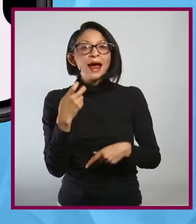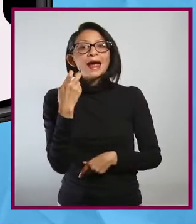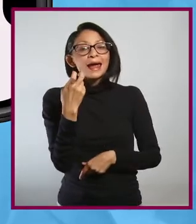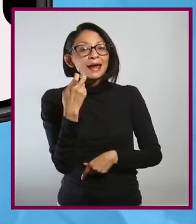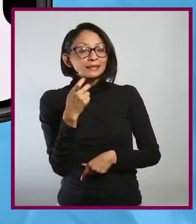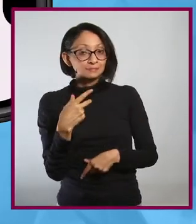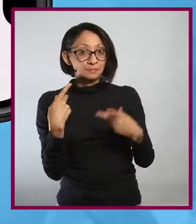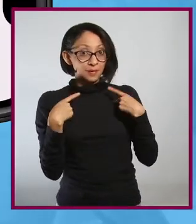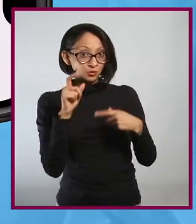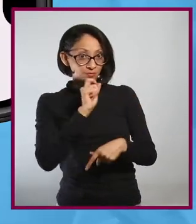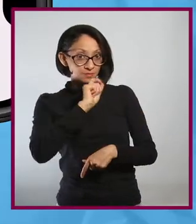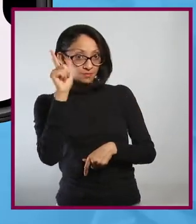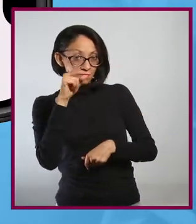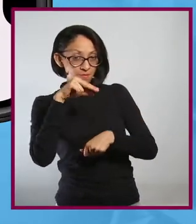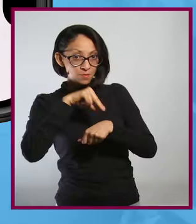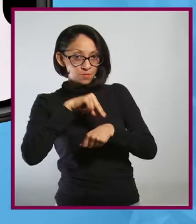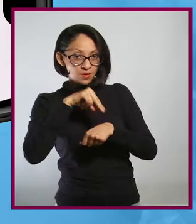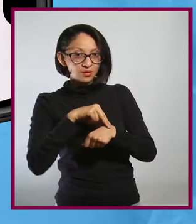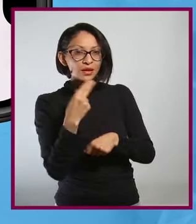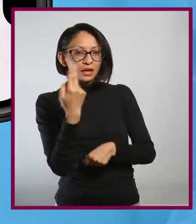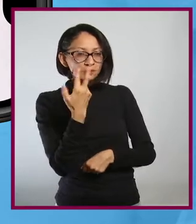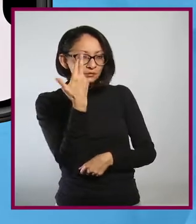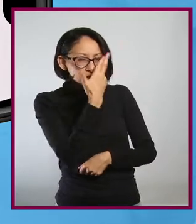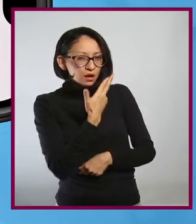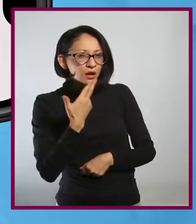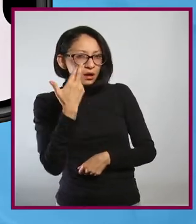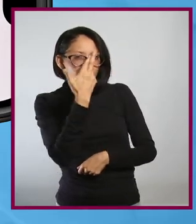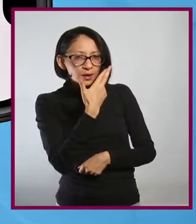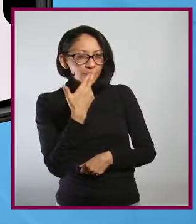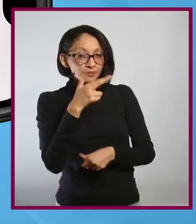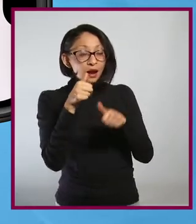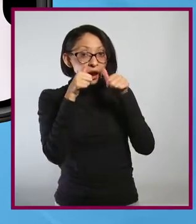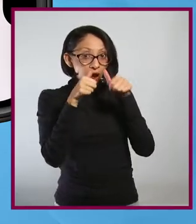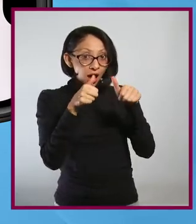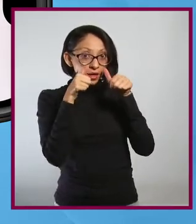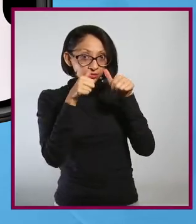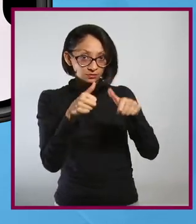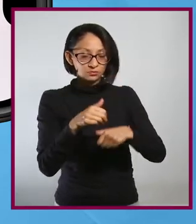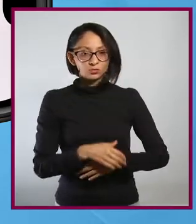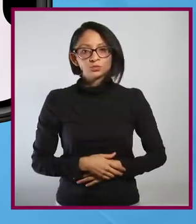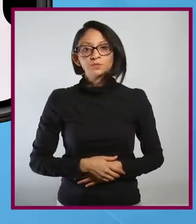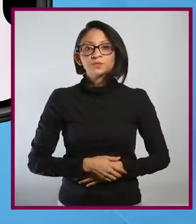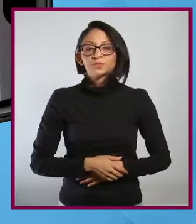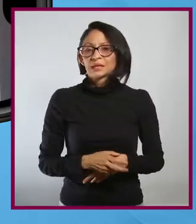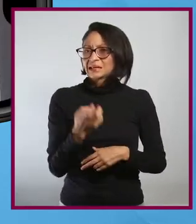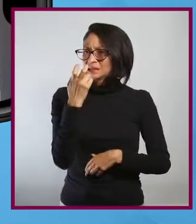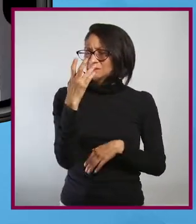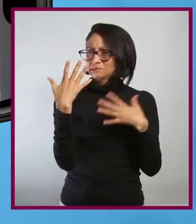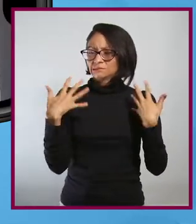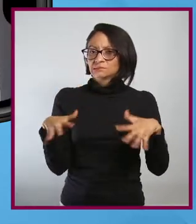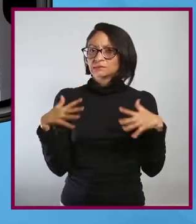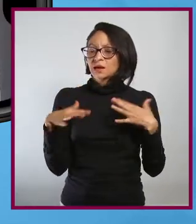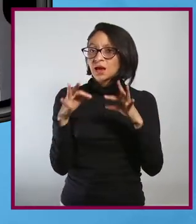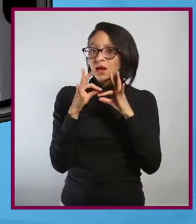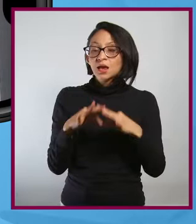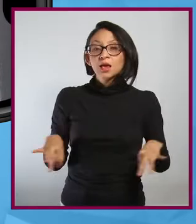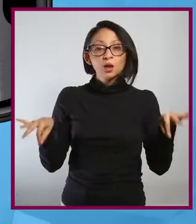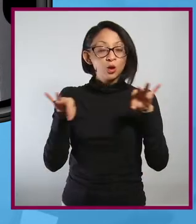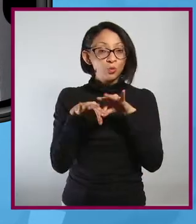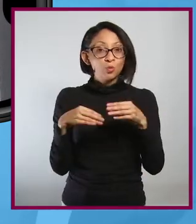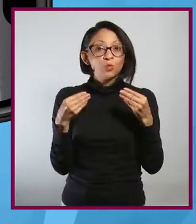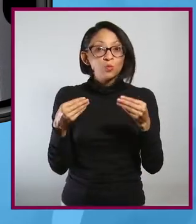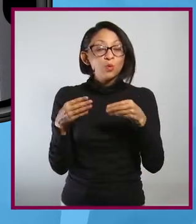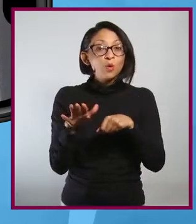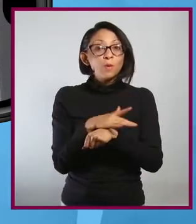cual monitorizan los profesionales médicos y proveedores de atención médica. Son súper